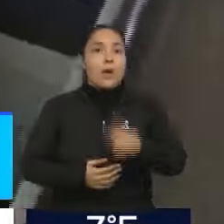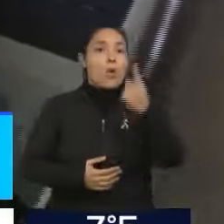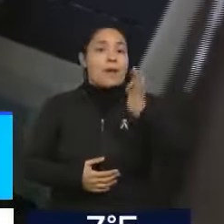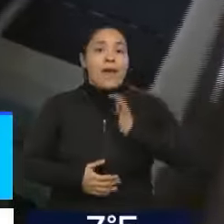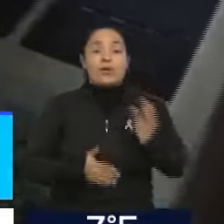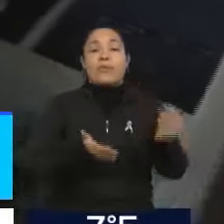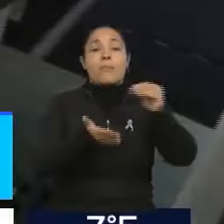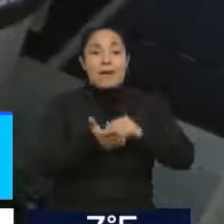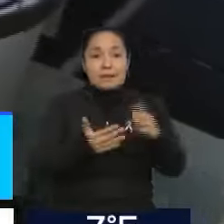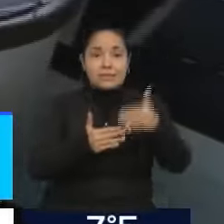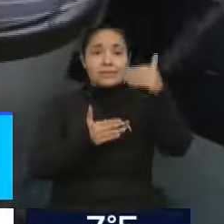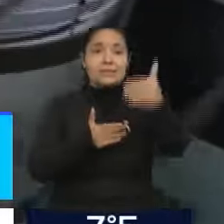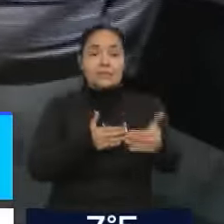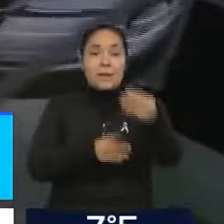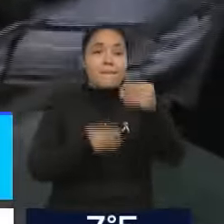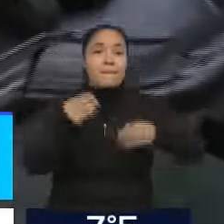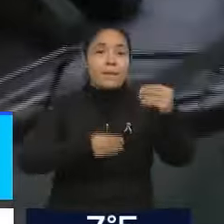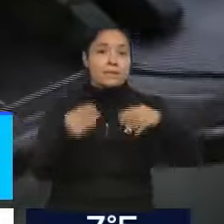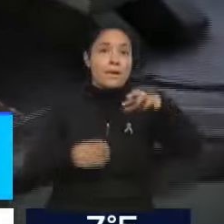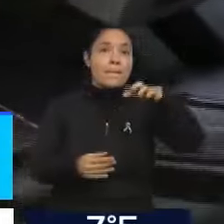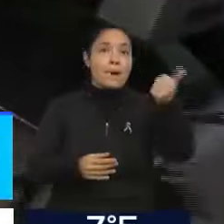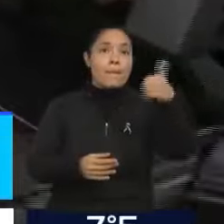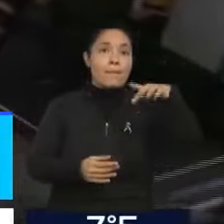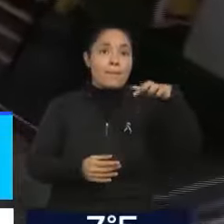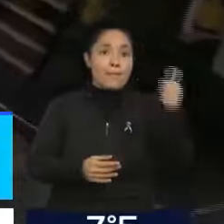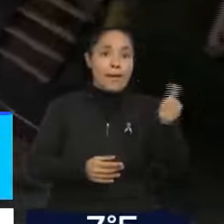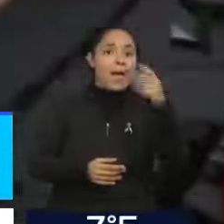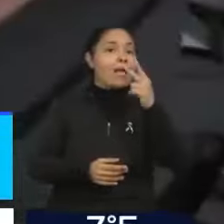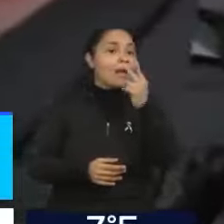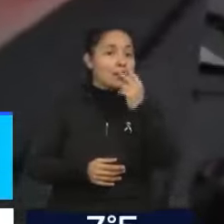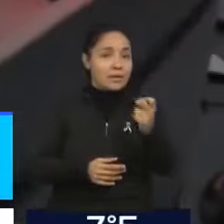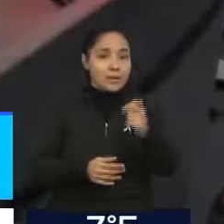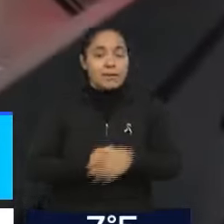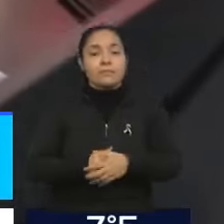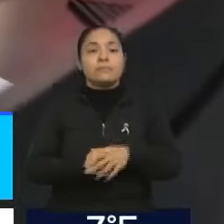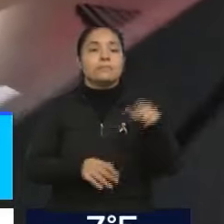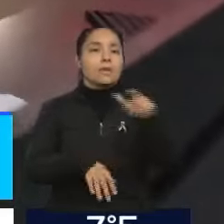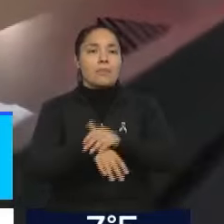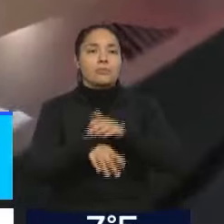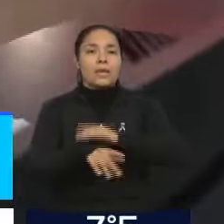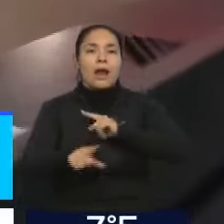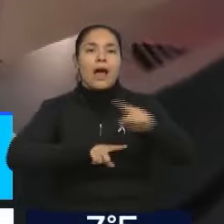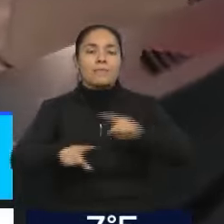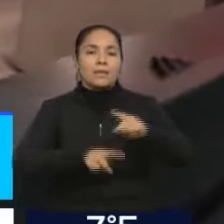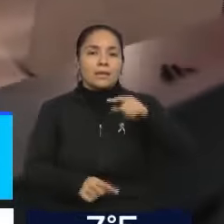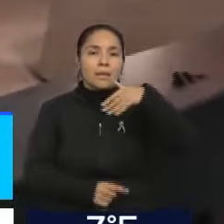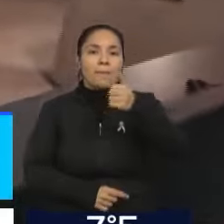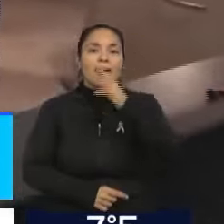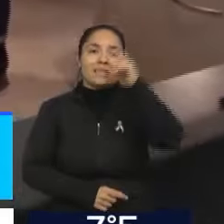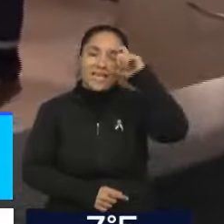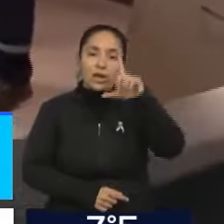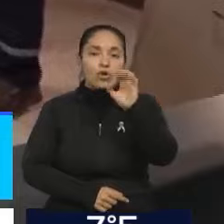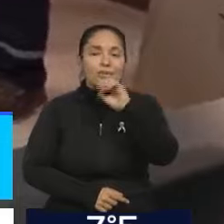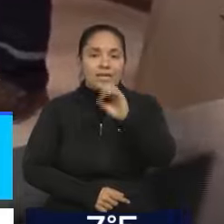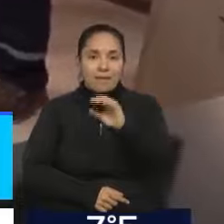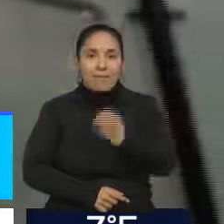año más la empresa Pampa Energía de Marcelo Midling, que es quien administra la generación hidroeléctrica del sistema